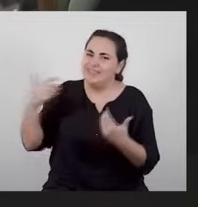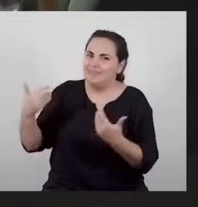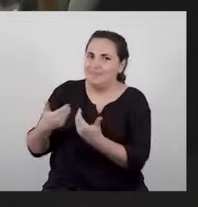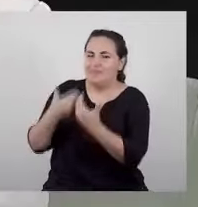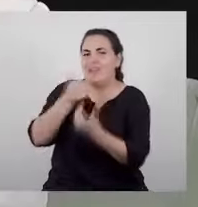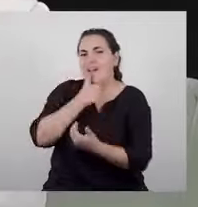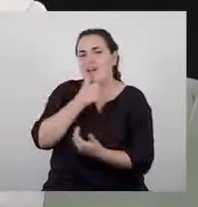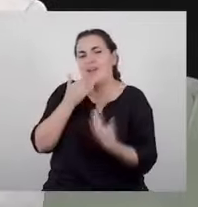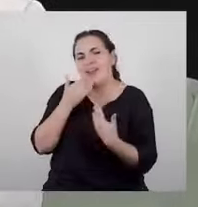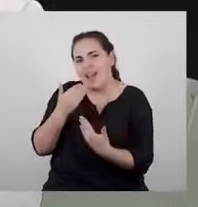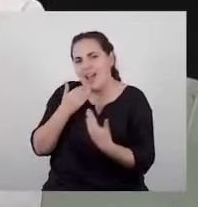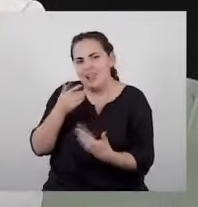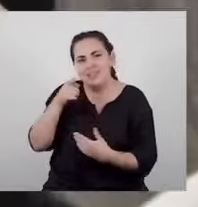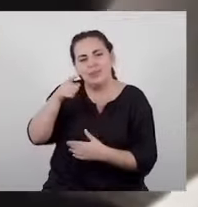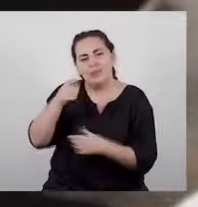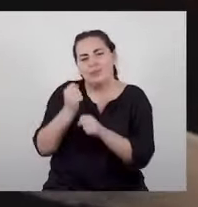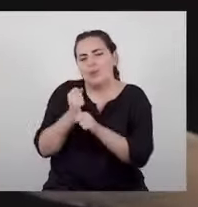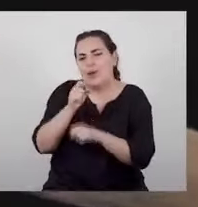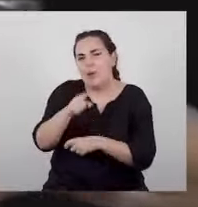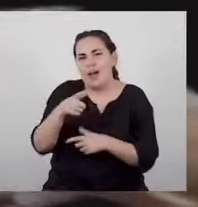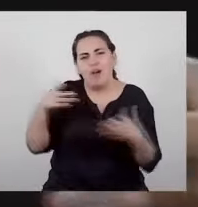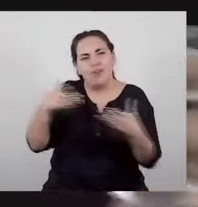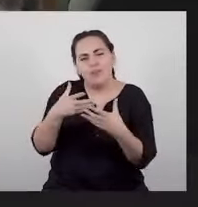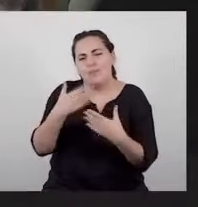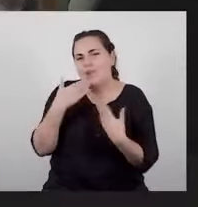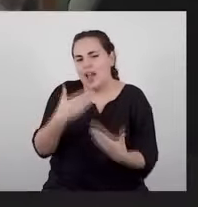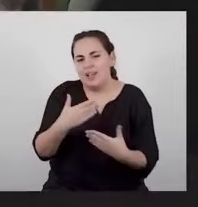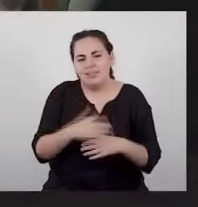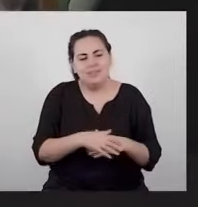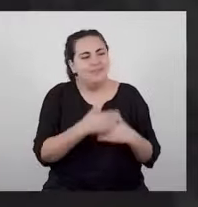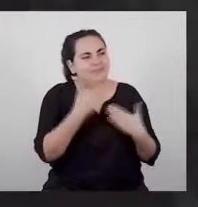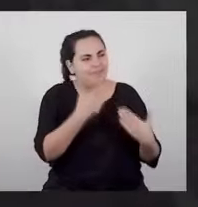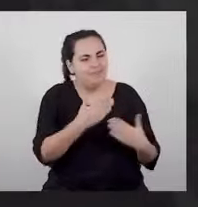agua gracias a vos por todo lo que haces de verdad y a tu equipo gracias